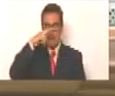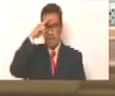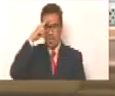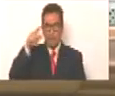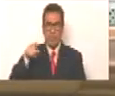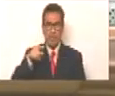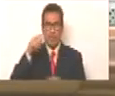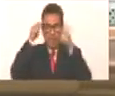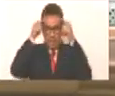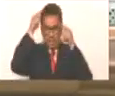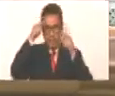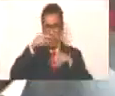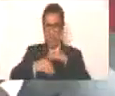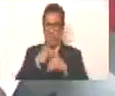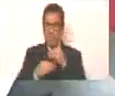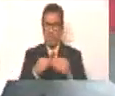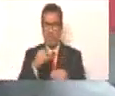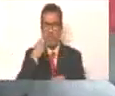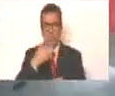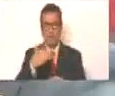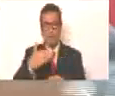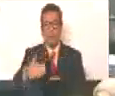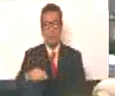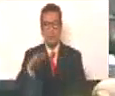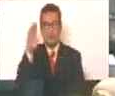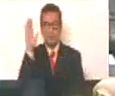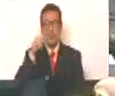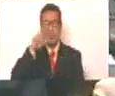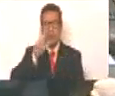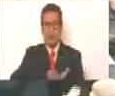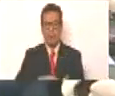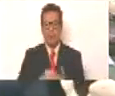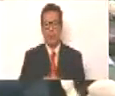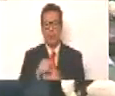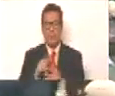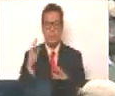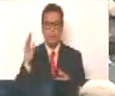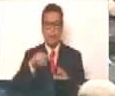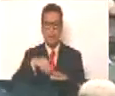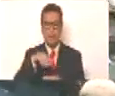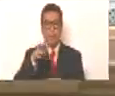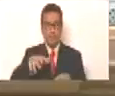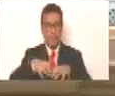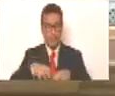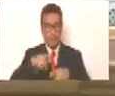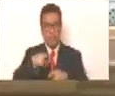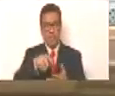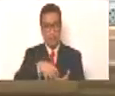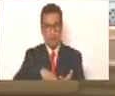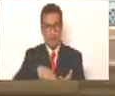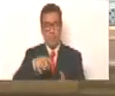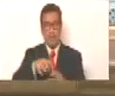a manifestarlo con la señal de costumbre, aprobado con mayoría calificada.